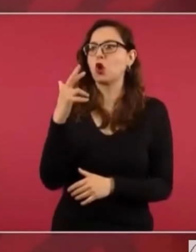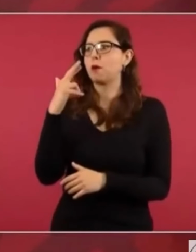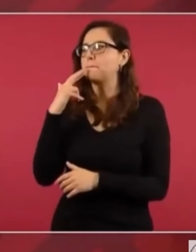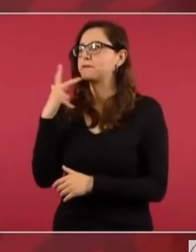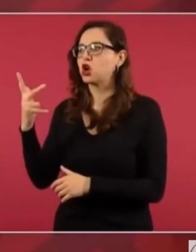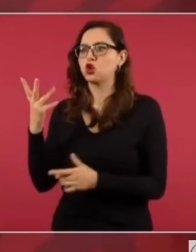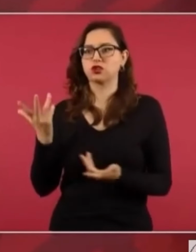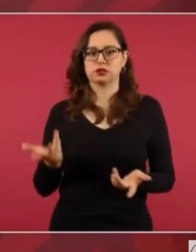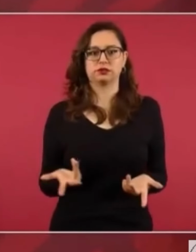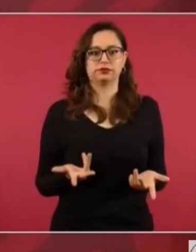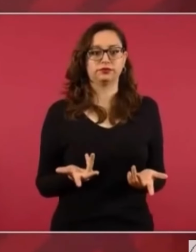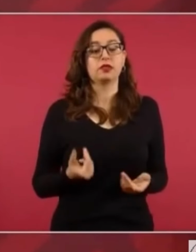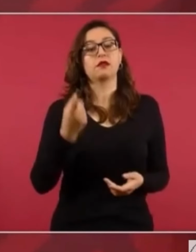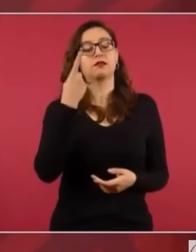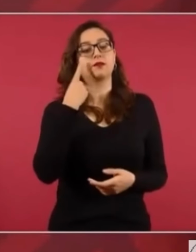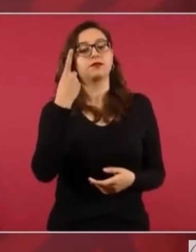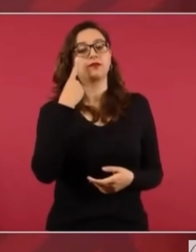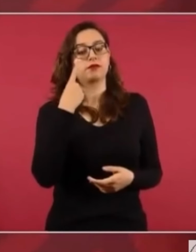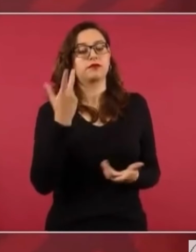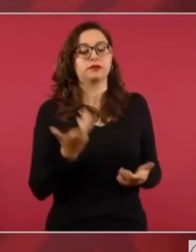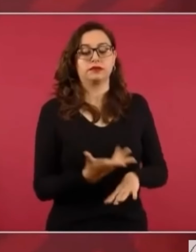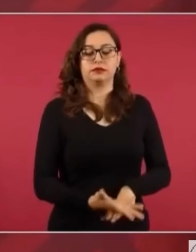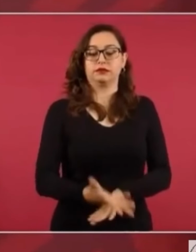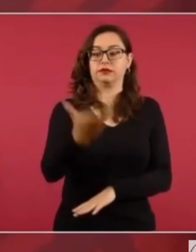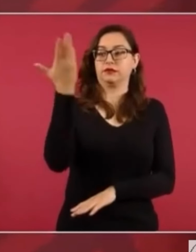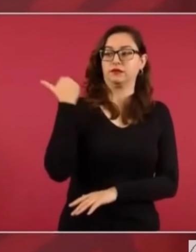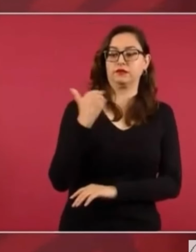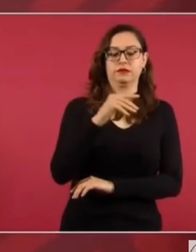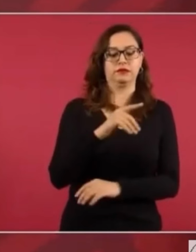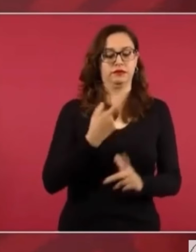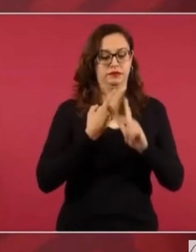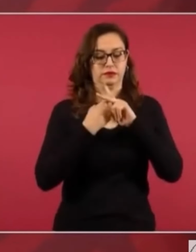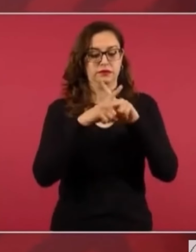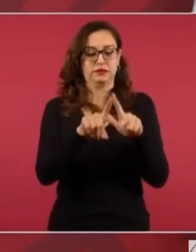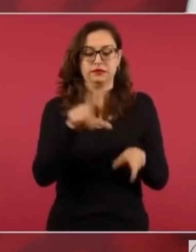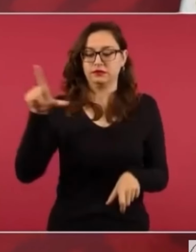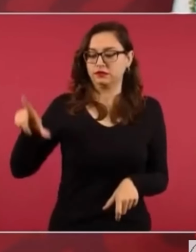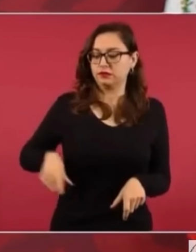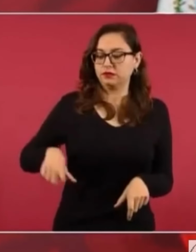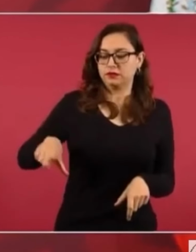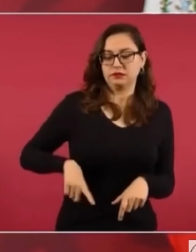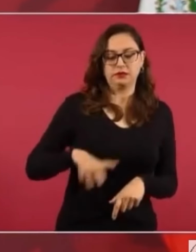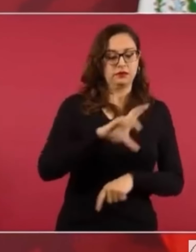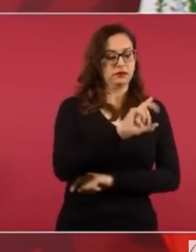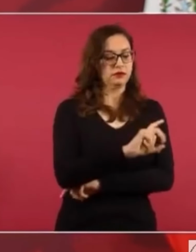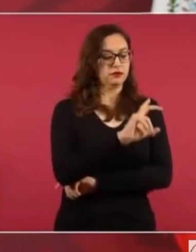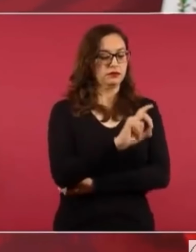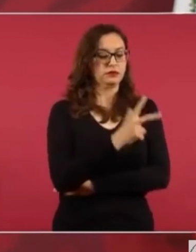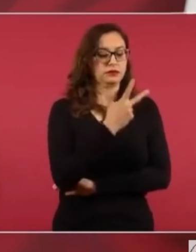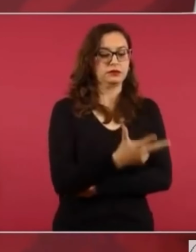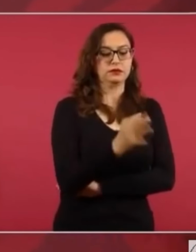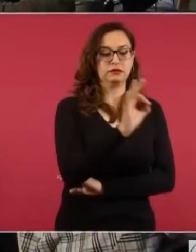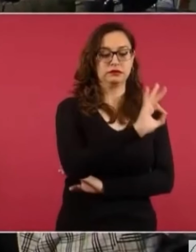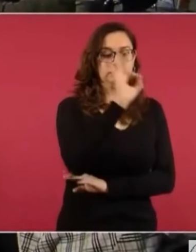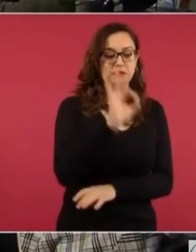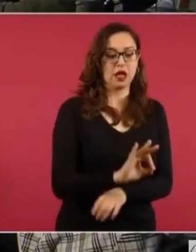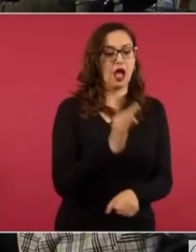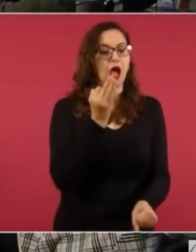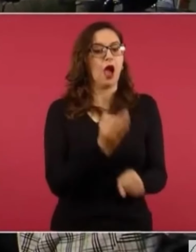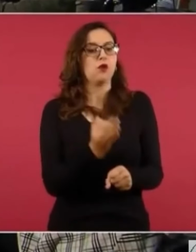refinerías de 38% de capacidad productiva ya las tenemos